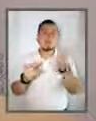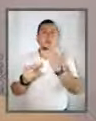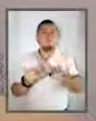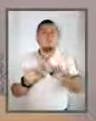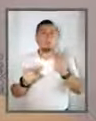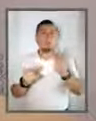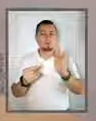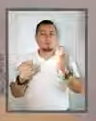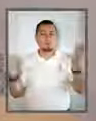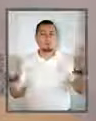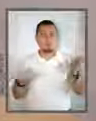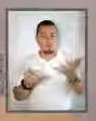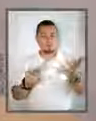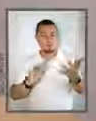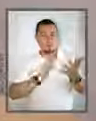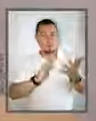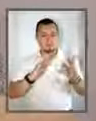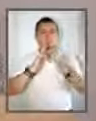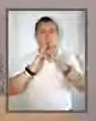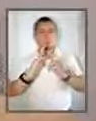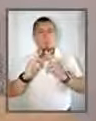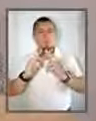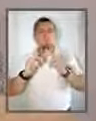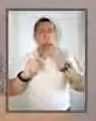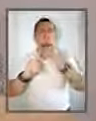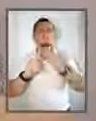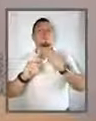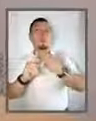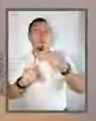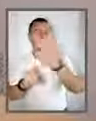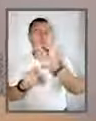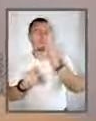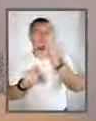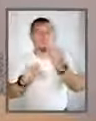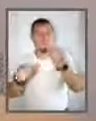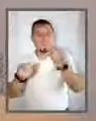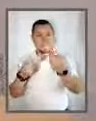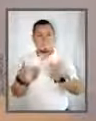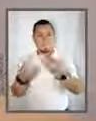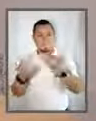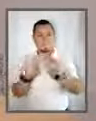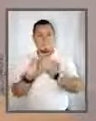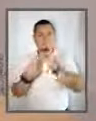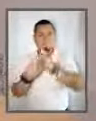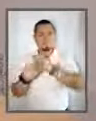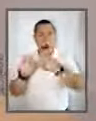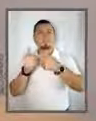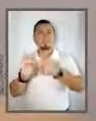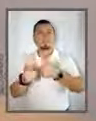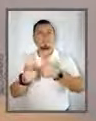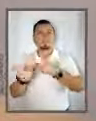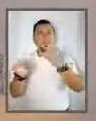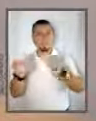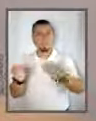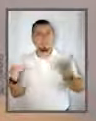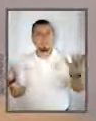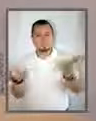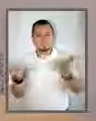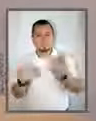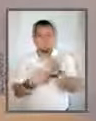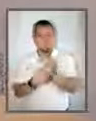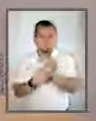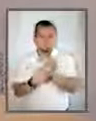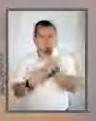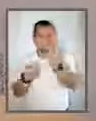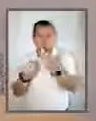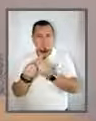nosotros habíamos ya tenido un resultado positivo. Entonces, eso fue lo que hizo que empezara toda esta